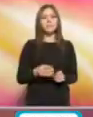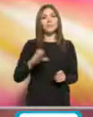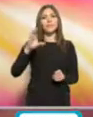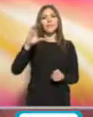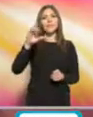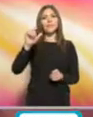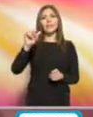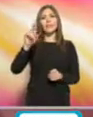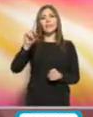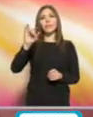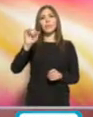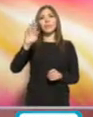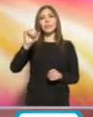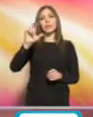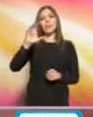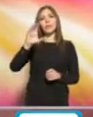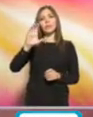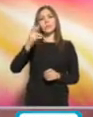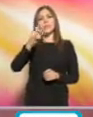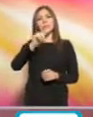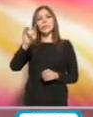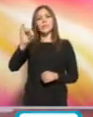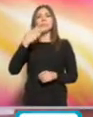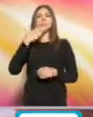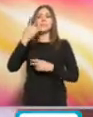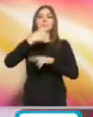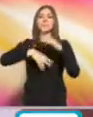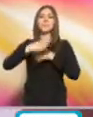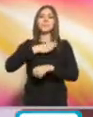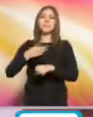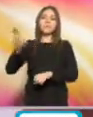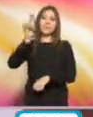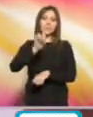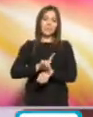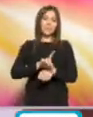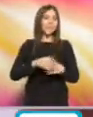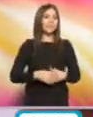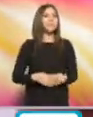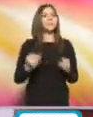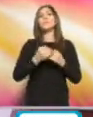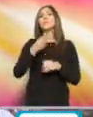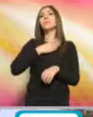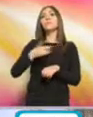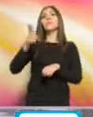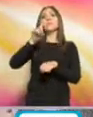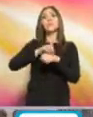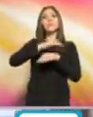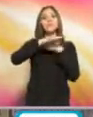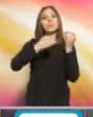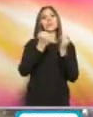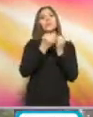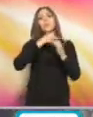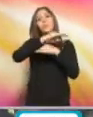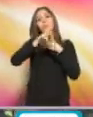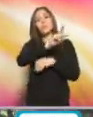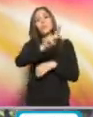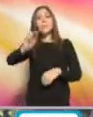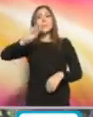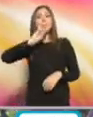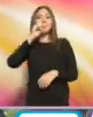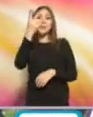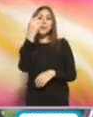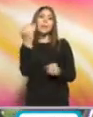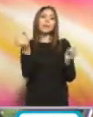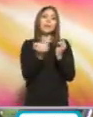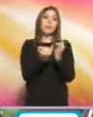Claudia Marcuchetti, bienvenida, muy buenos días. Bienvenida. Buenos días y buenos días a todas las mamás que seguramente nos están viendo y a los hijos,